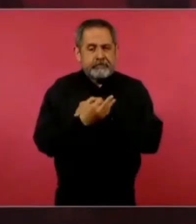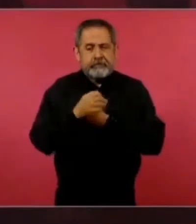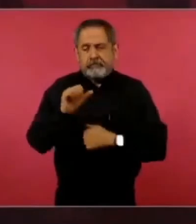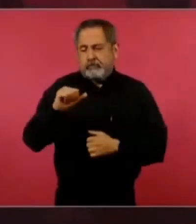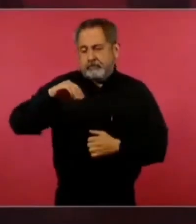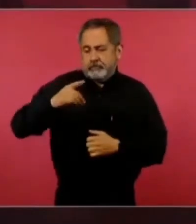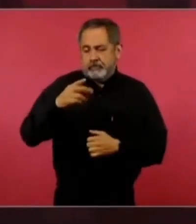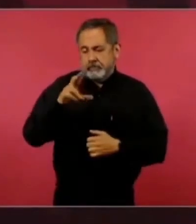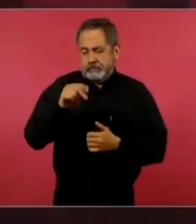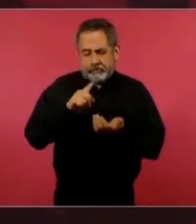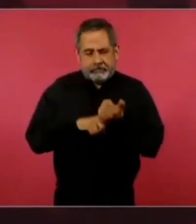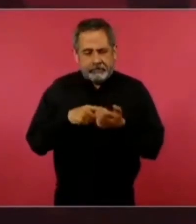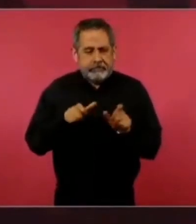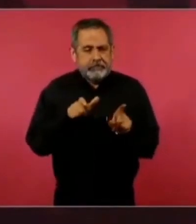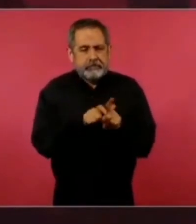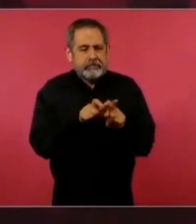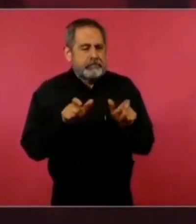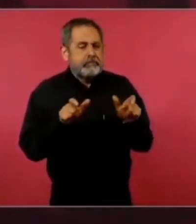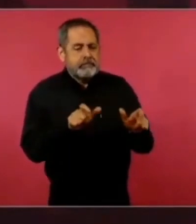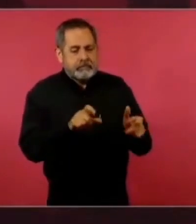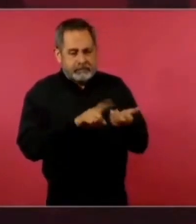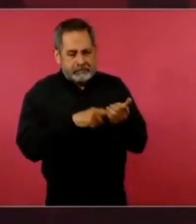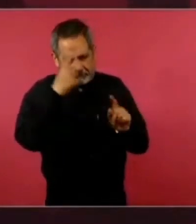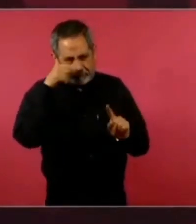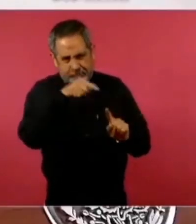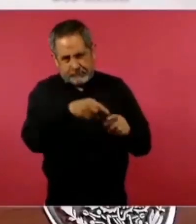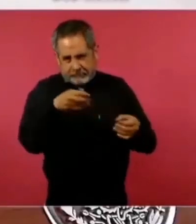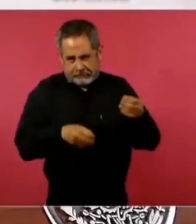de medidas cautelares,